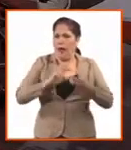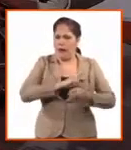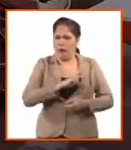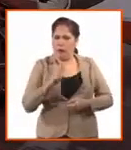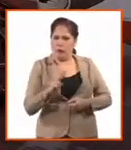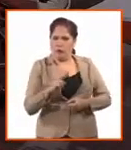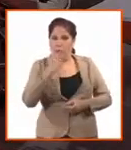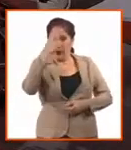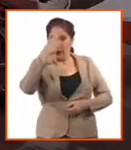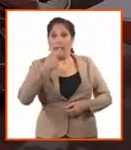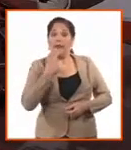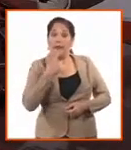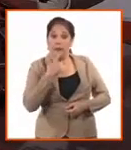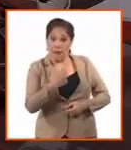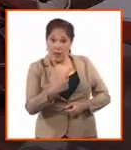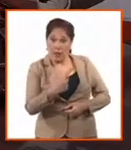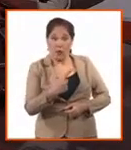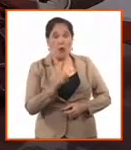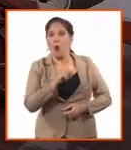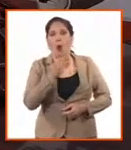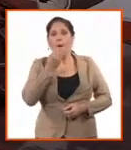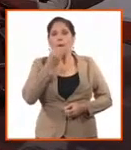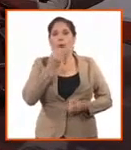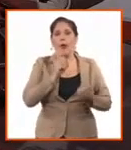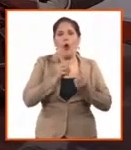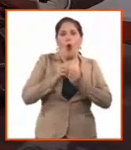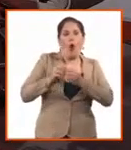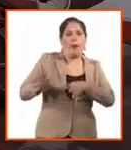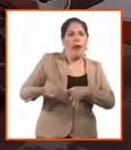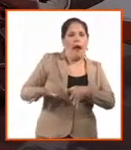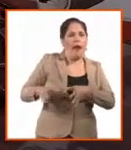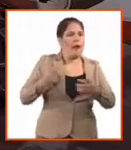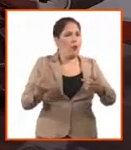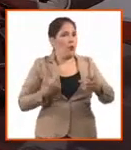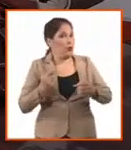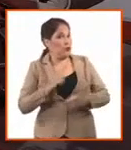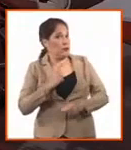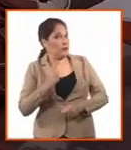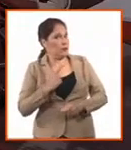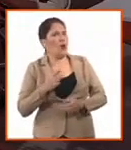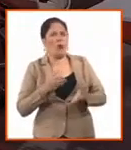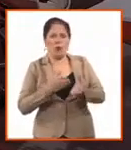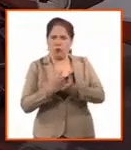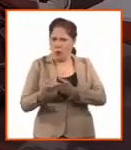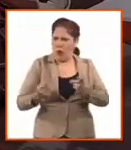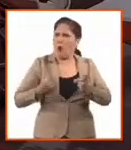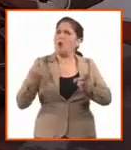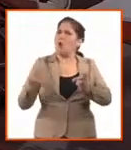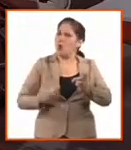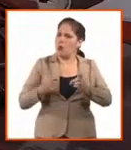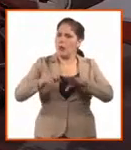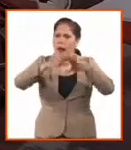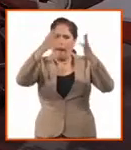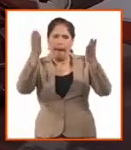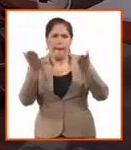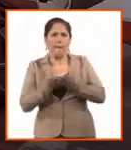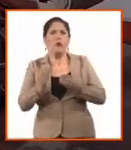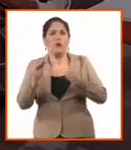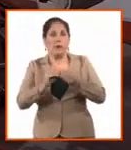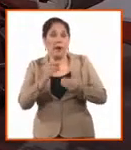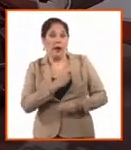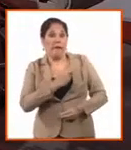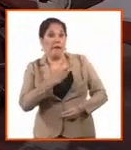él hablaba también de que no se podía soslayar las batallas nuestras de las batallas que se estaban dando, claro, en el mundo. Decía, cualquier